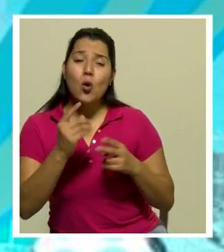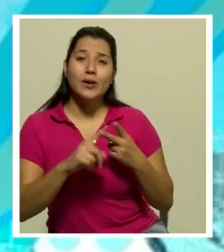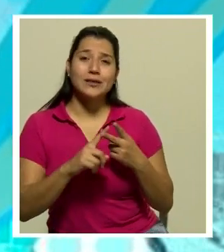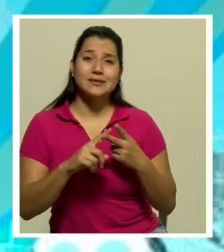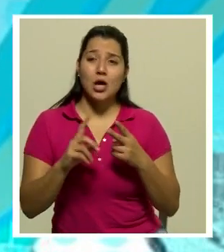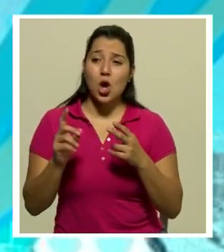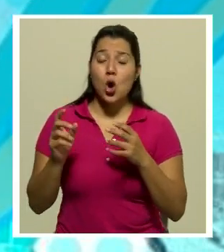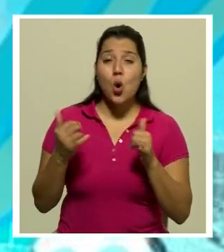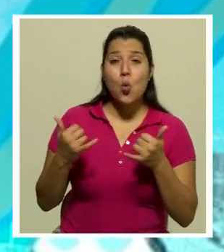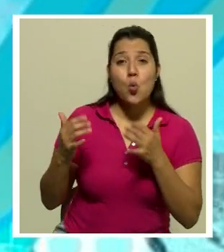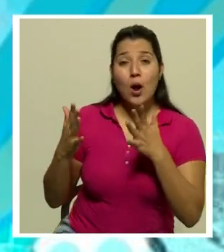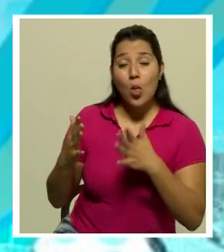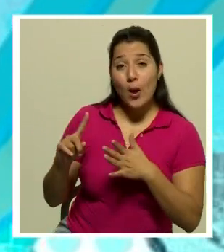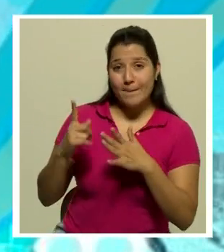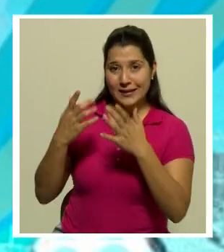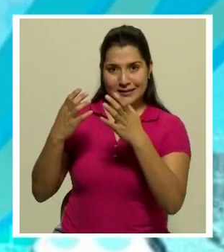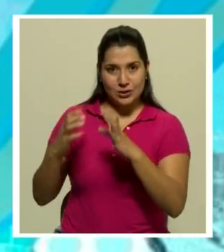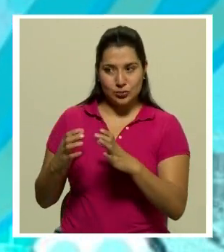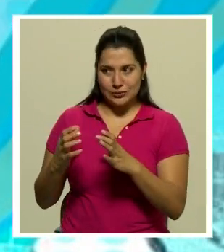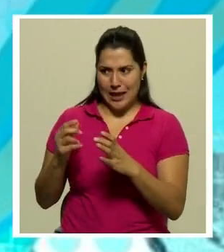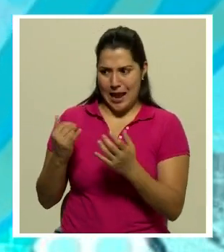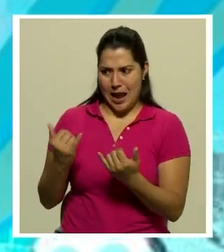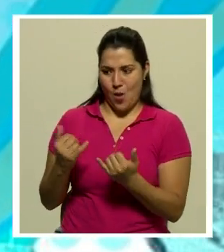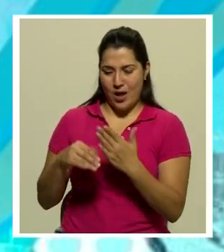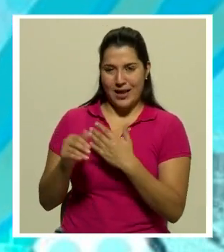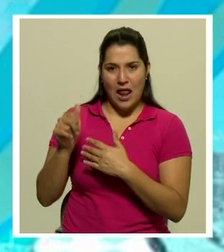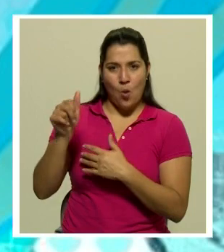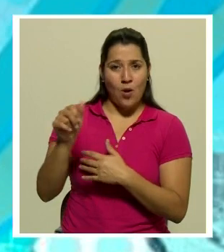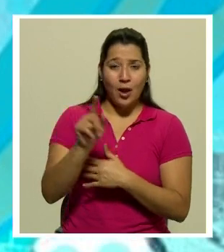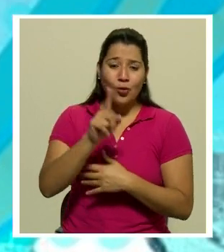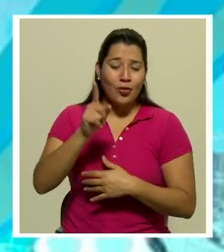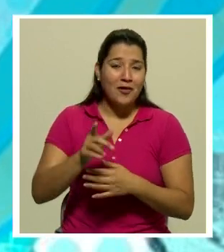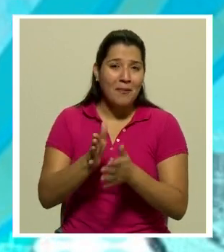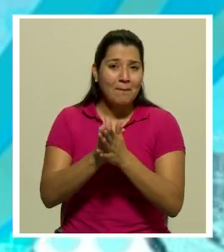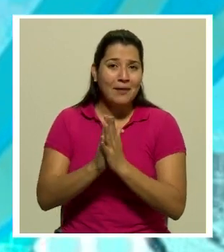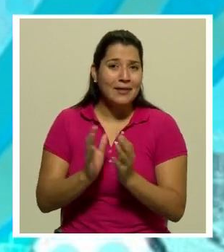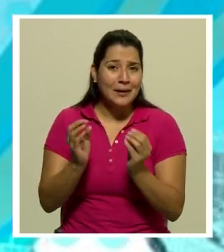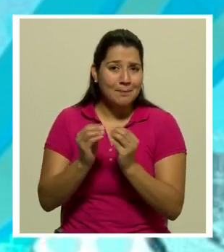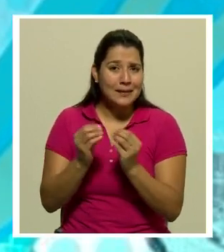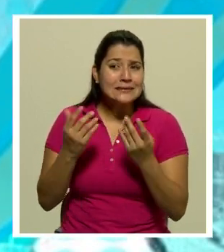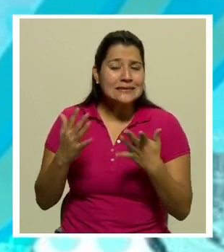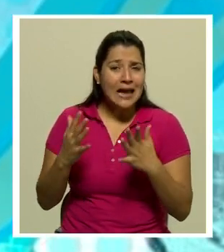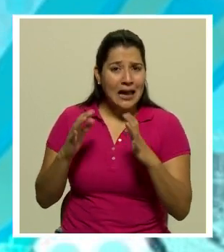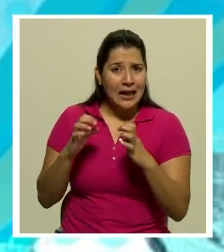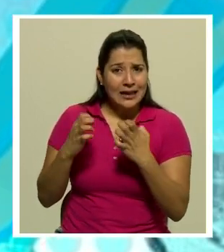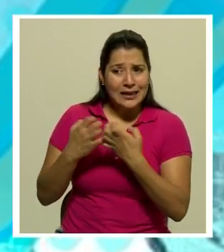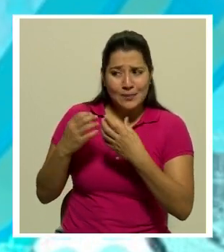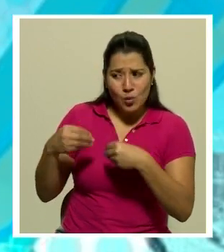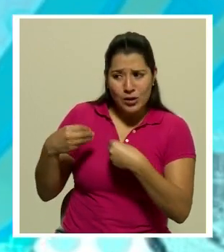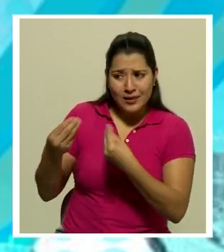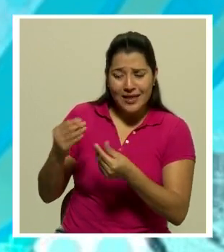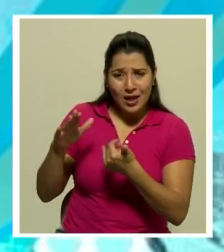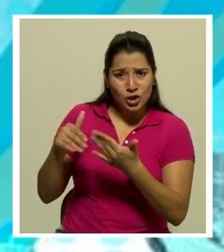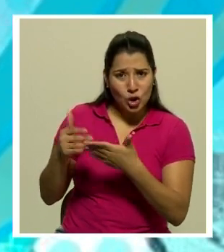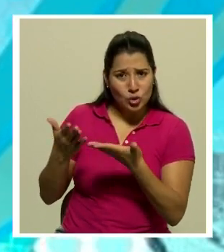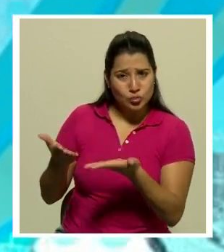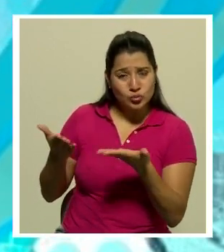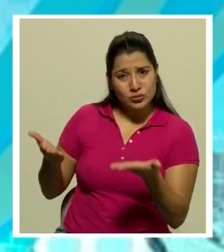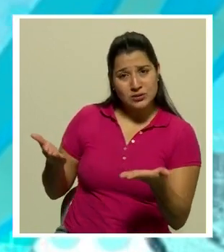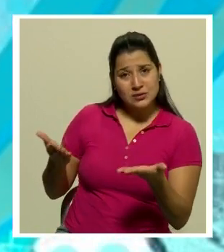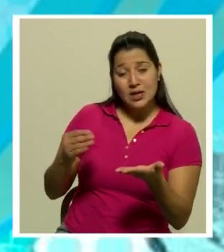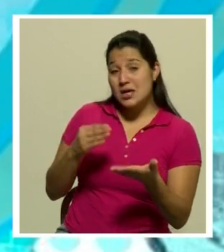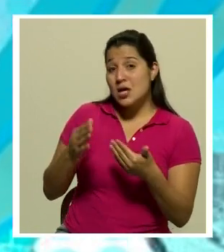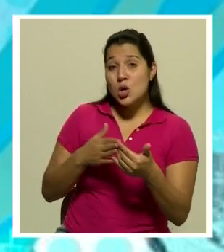creo que no tienen más que pedir, ¿no? Tienen todas las herramientas, el club les está dando todas las herramientas y es algo que a